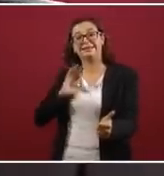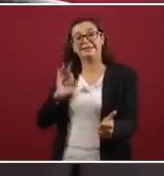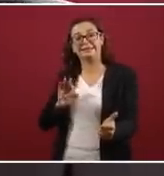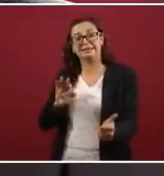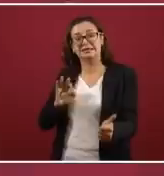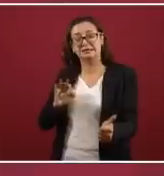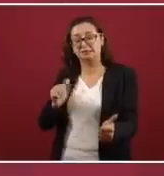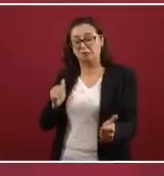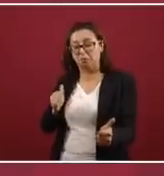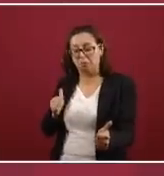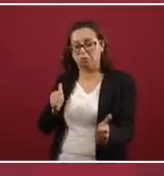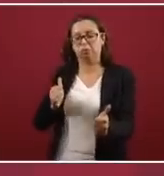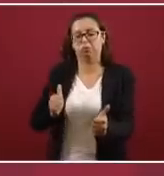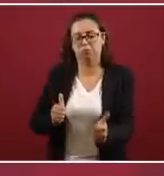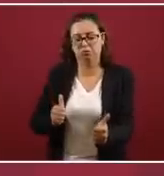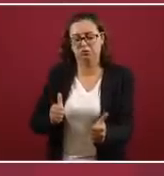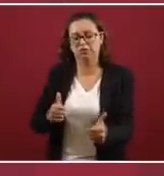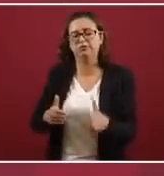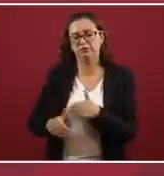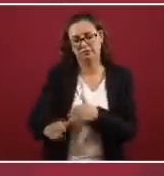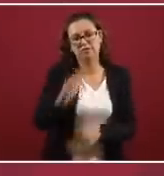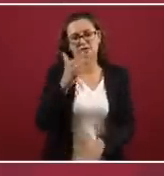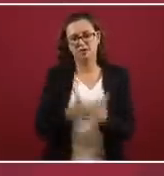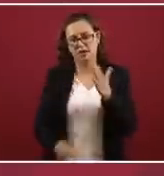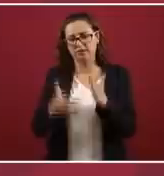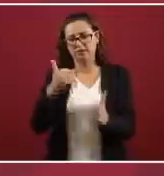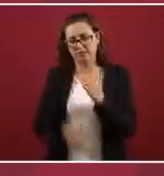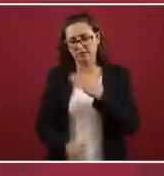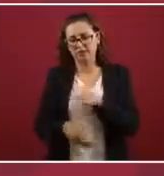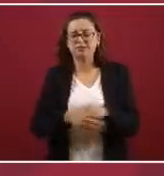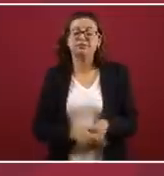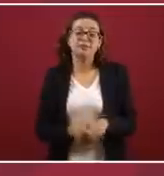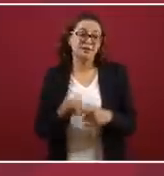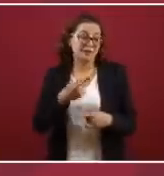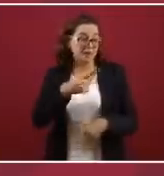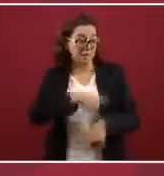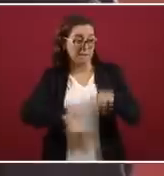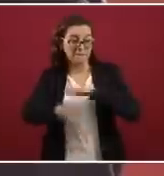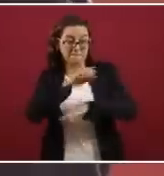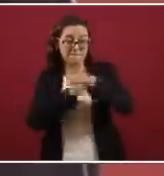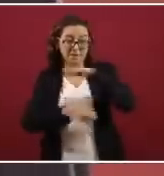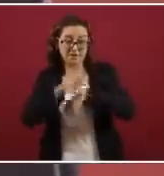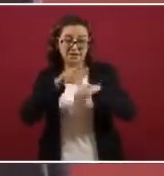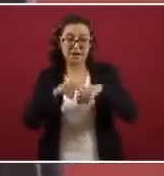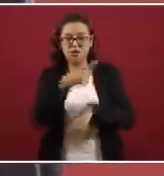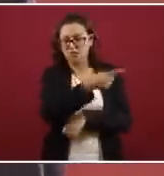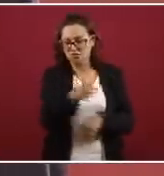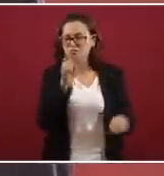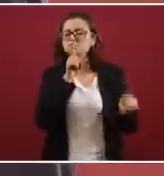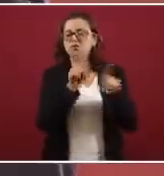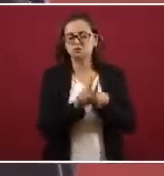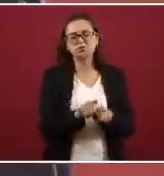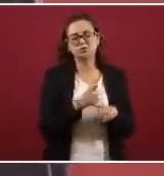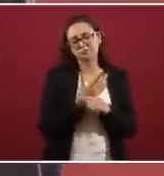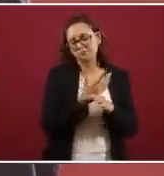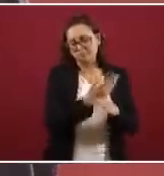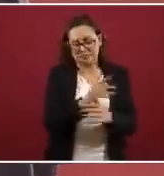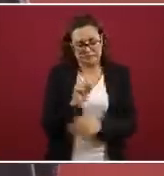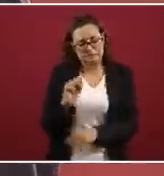lo comparten los mismos empresarios. Les puedo poner